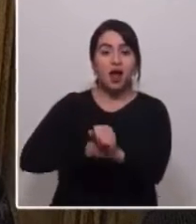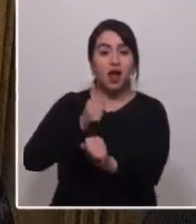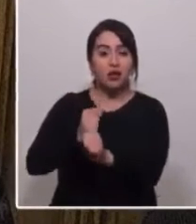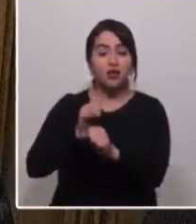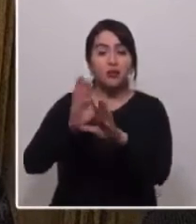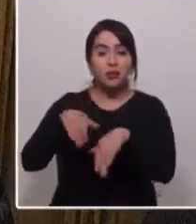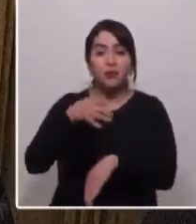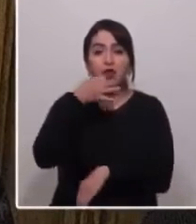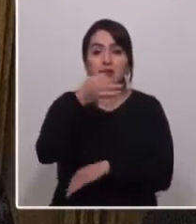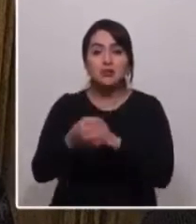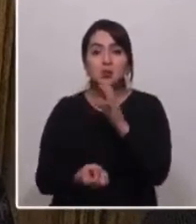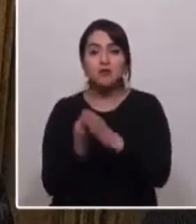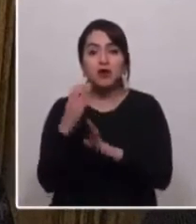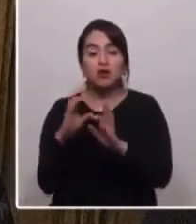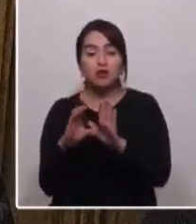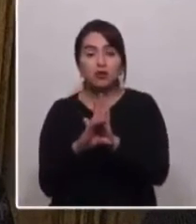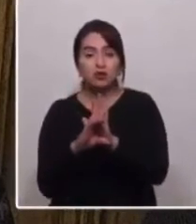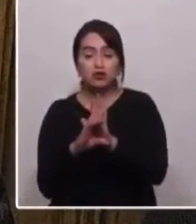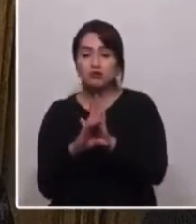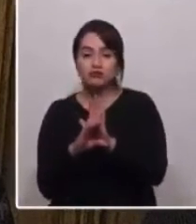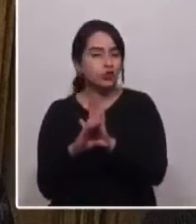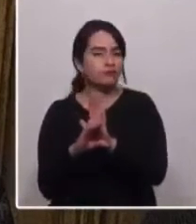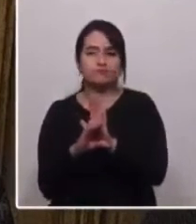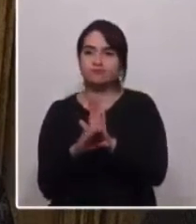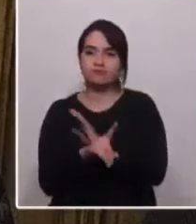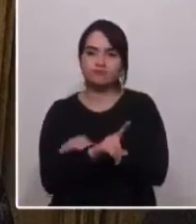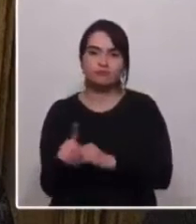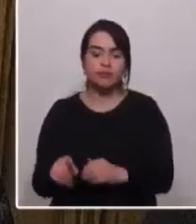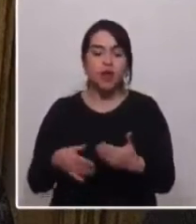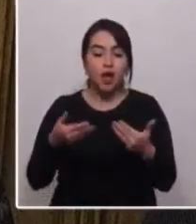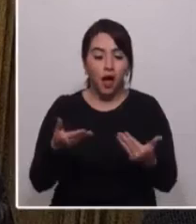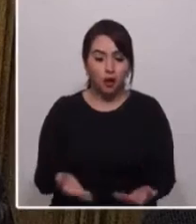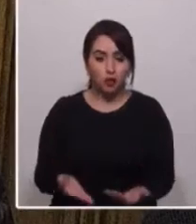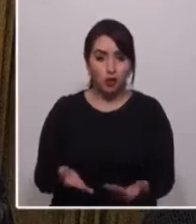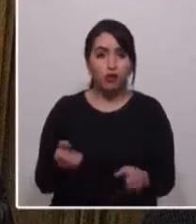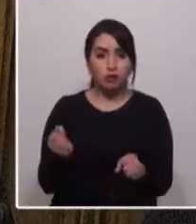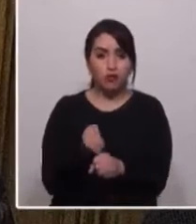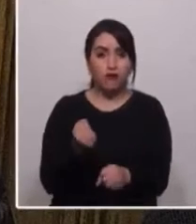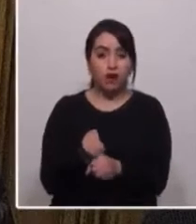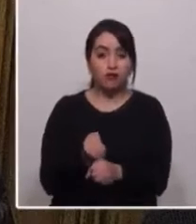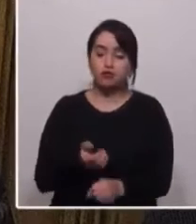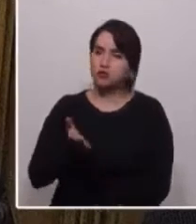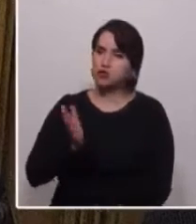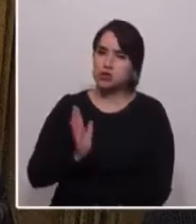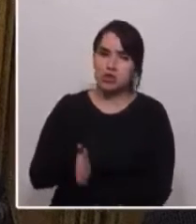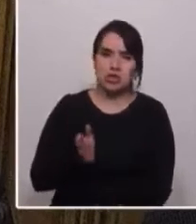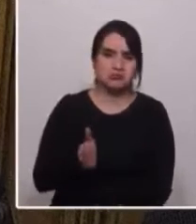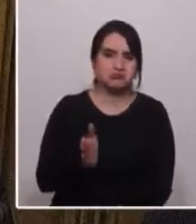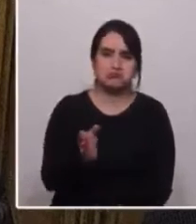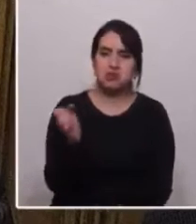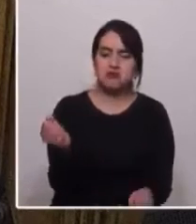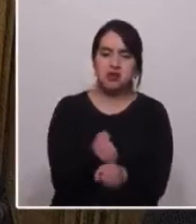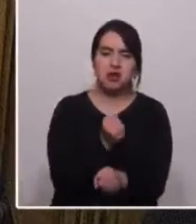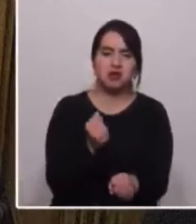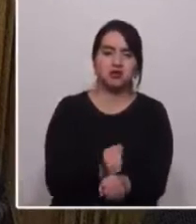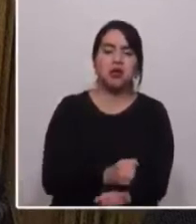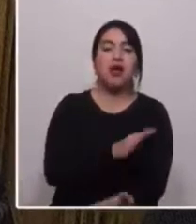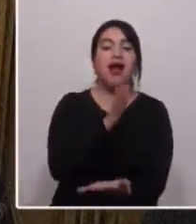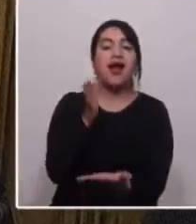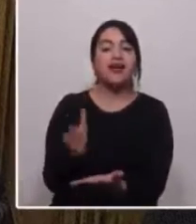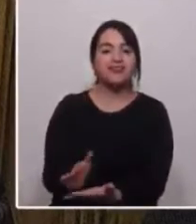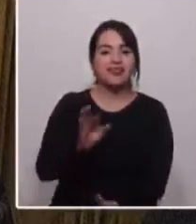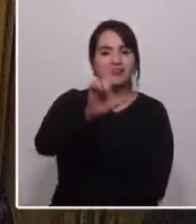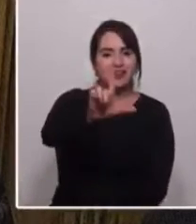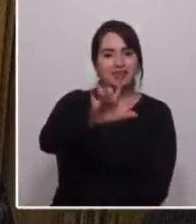nueva Constitución. Quienes están actualmente en funciones seguirán en sus cargos hasta los 75